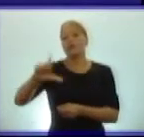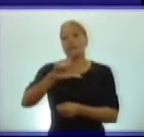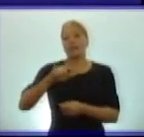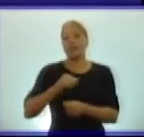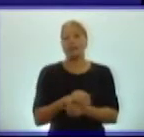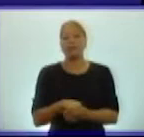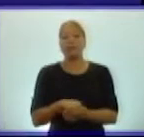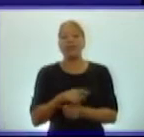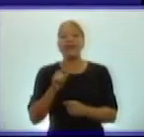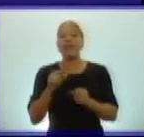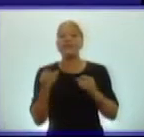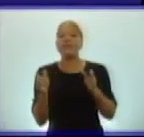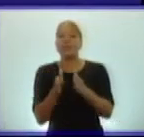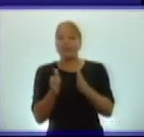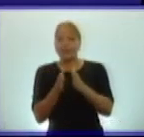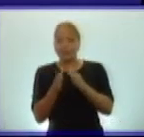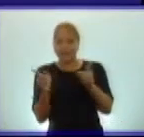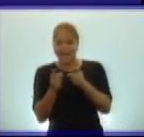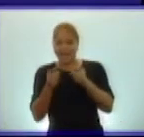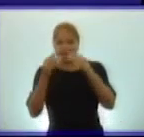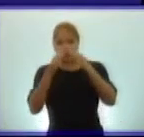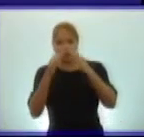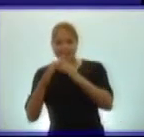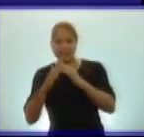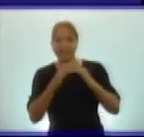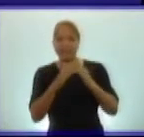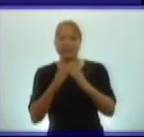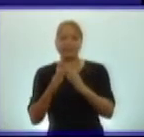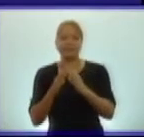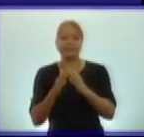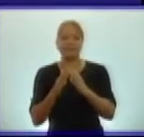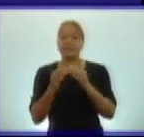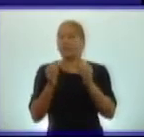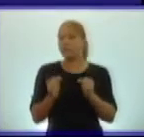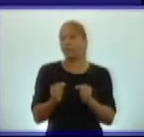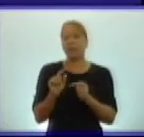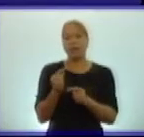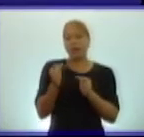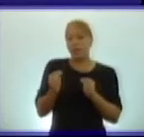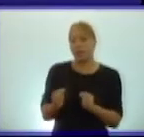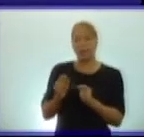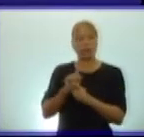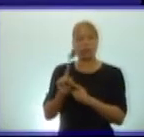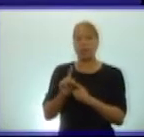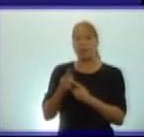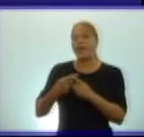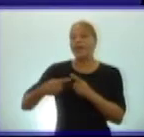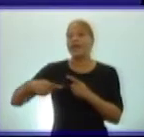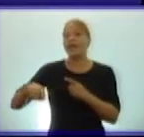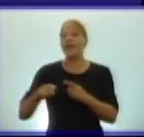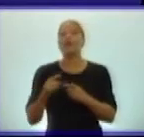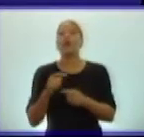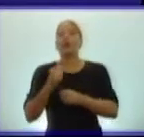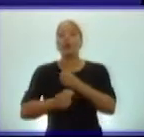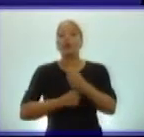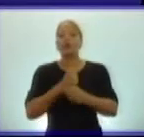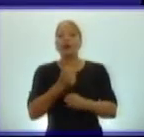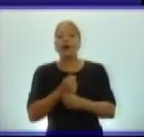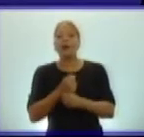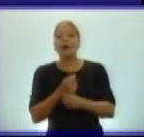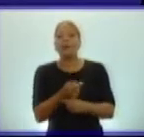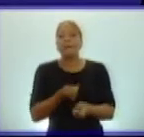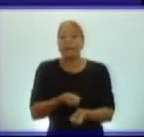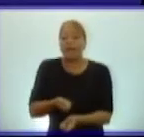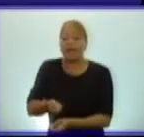en pequeñas aldeas que no se estabilizaban en un lugar, a partir de que los instrumentos que utilizaban para la